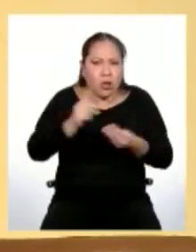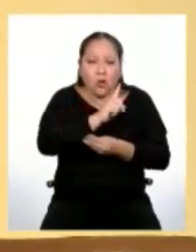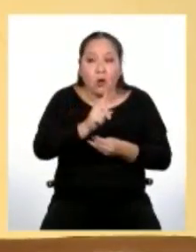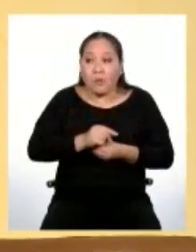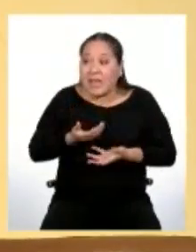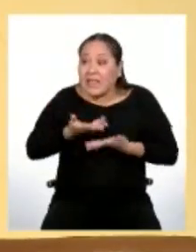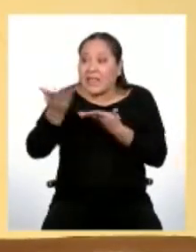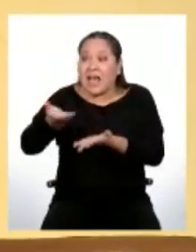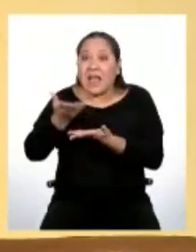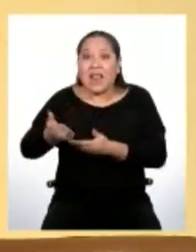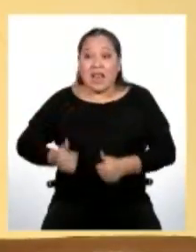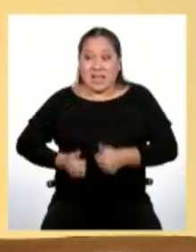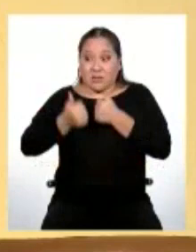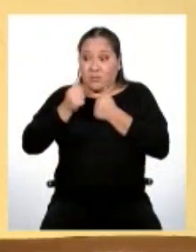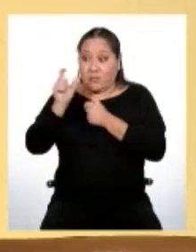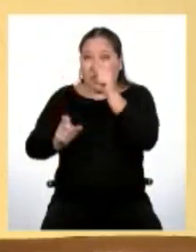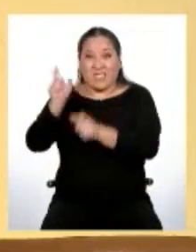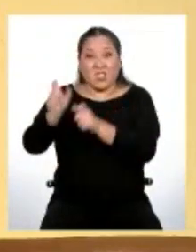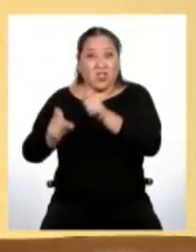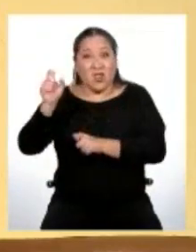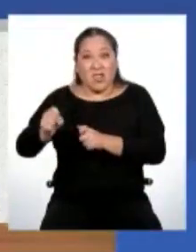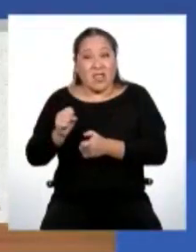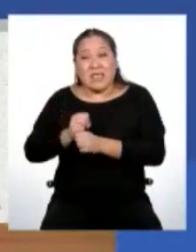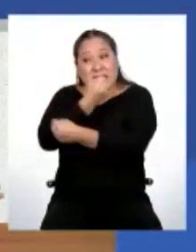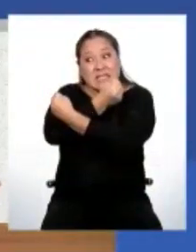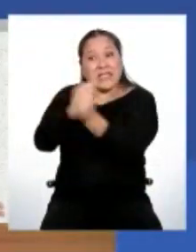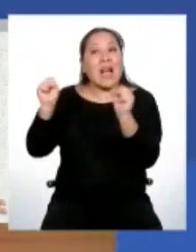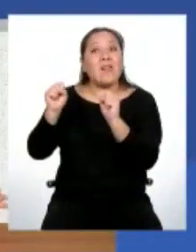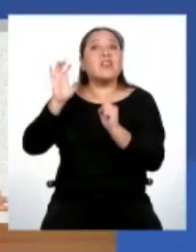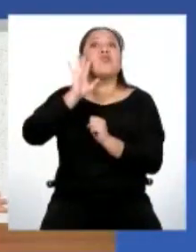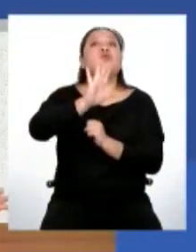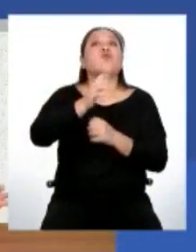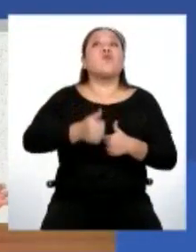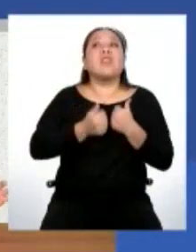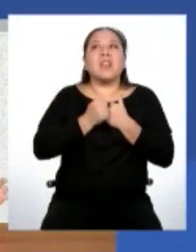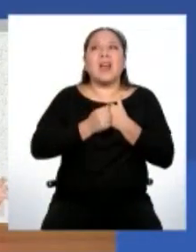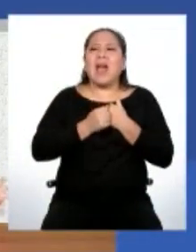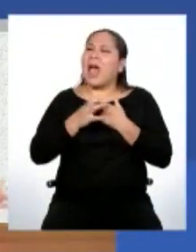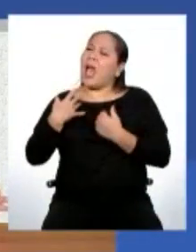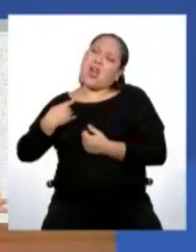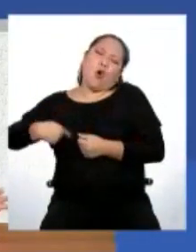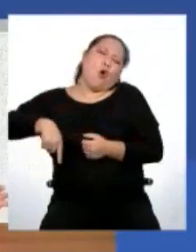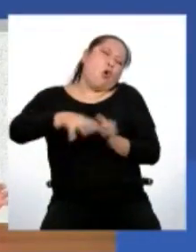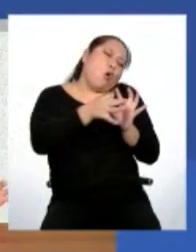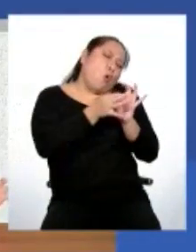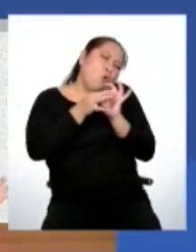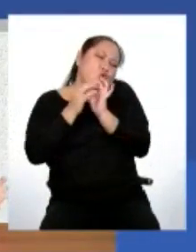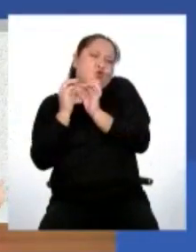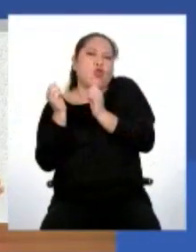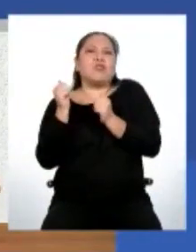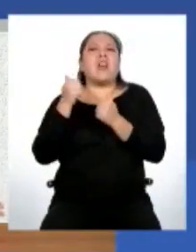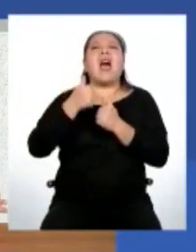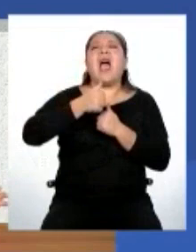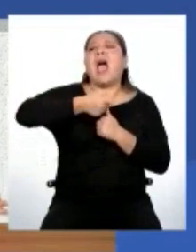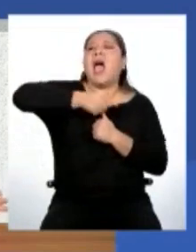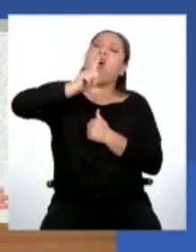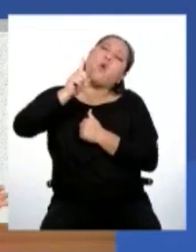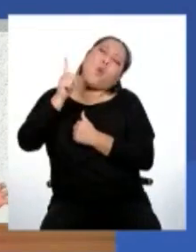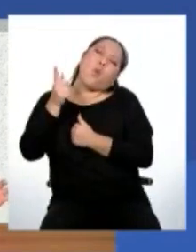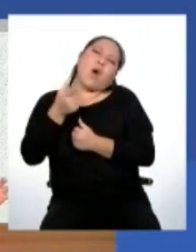y sálvalo. Ese es tu destino. ¡Somos agua! ¡Agua!